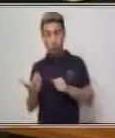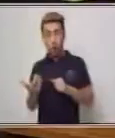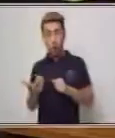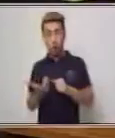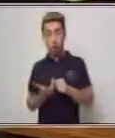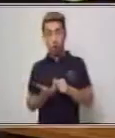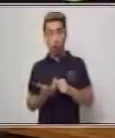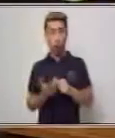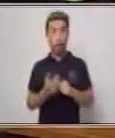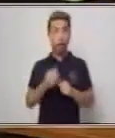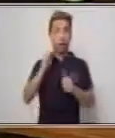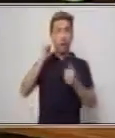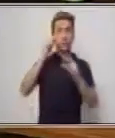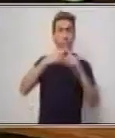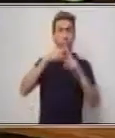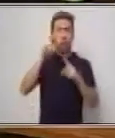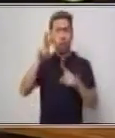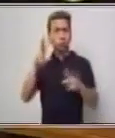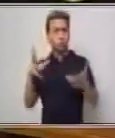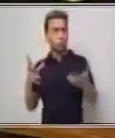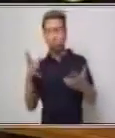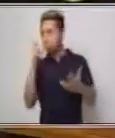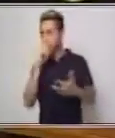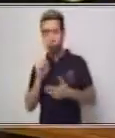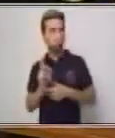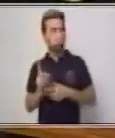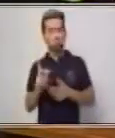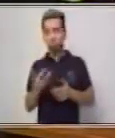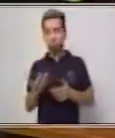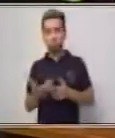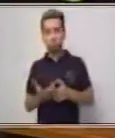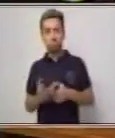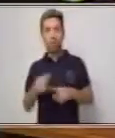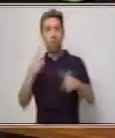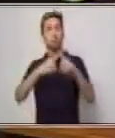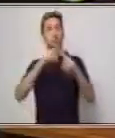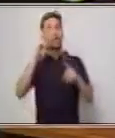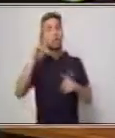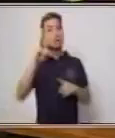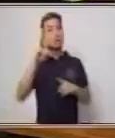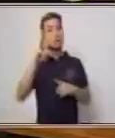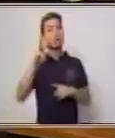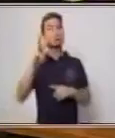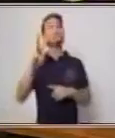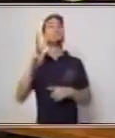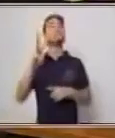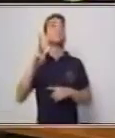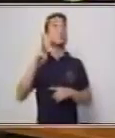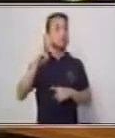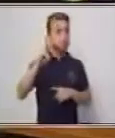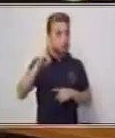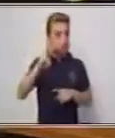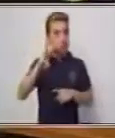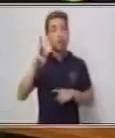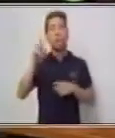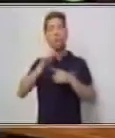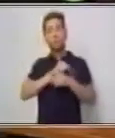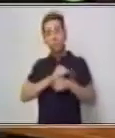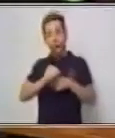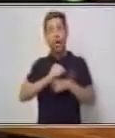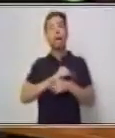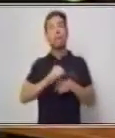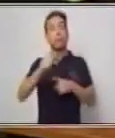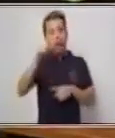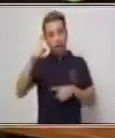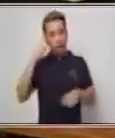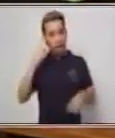15 por 2 que me dé 15? No, no hay. ¿Por 3? Ahí viene la práctica de los